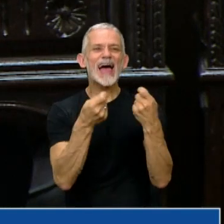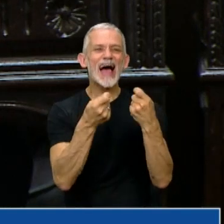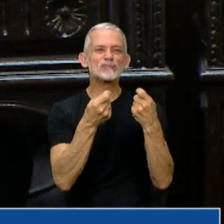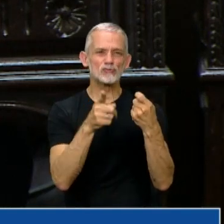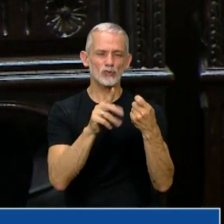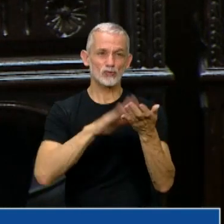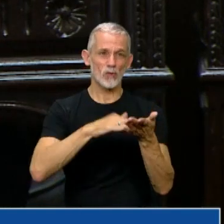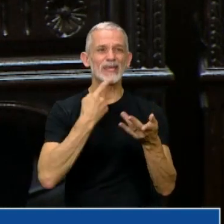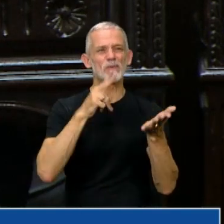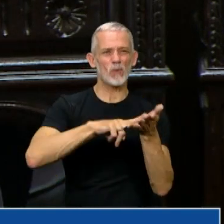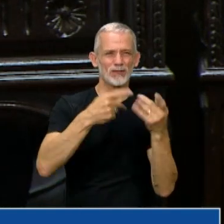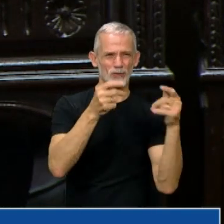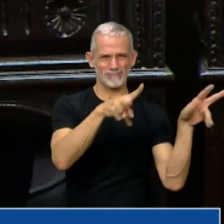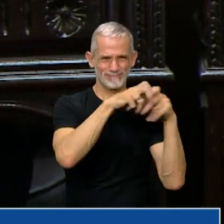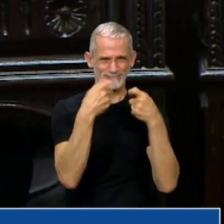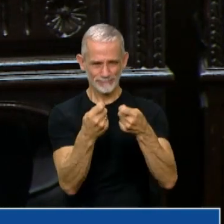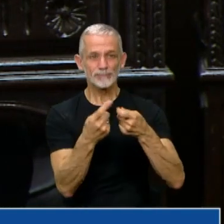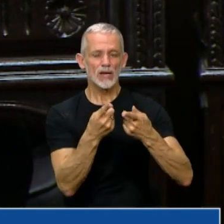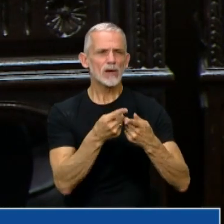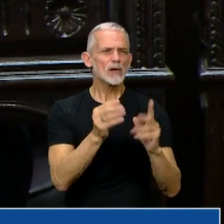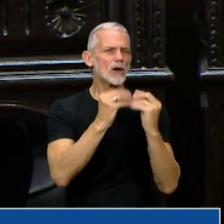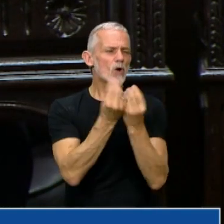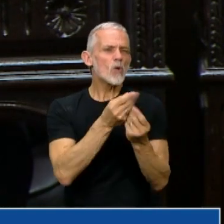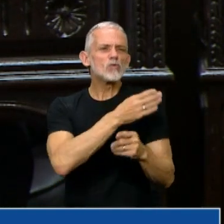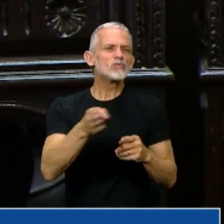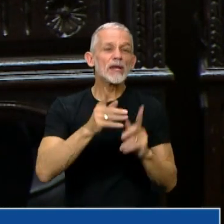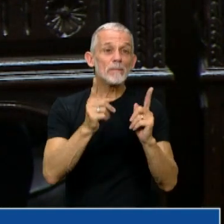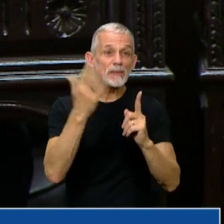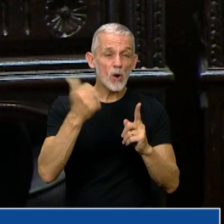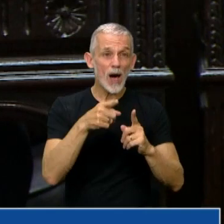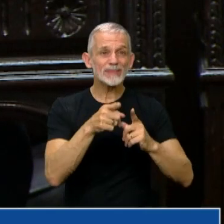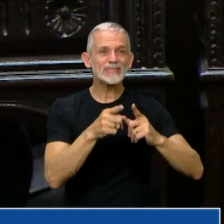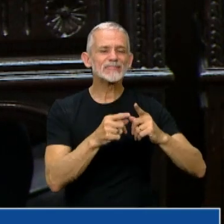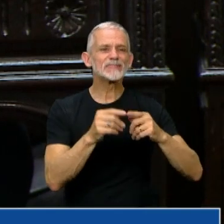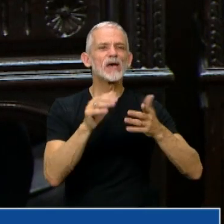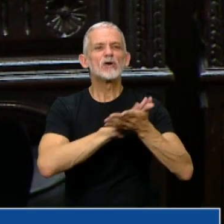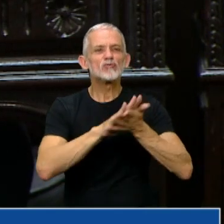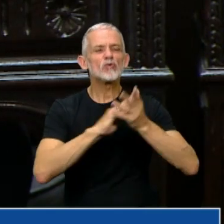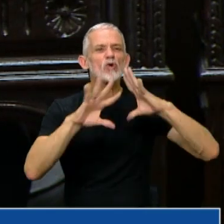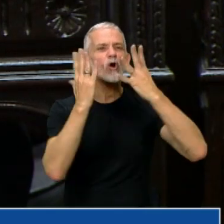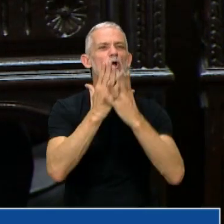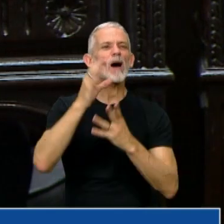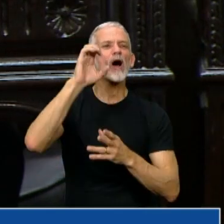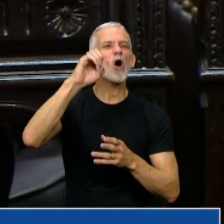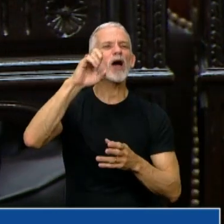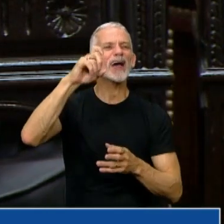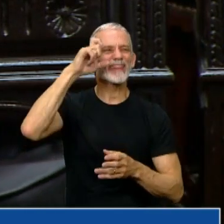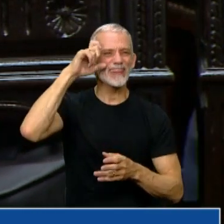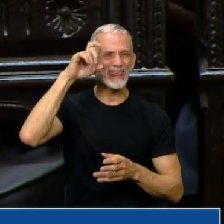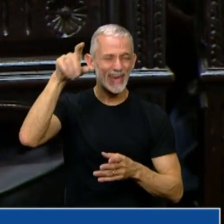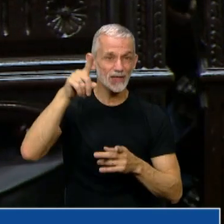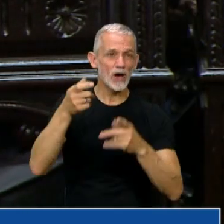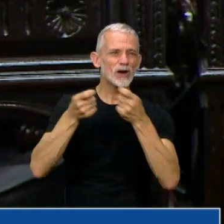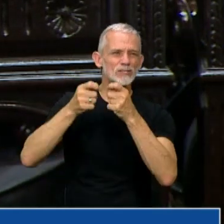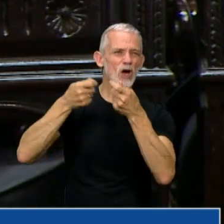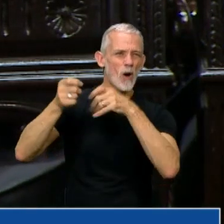tributario que, siguiendo, por ejemplo, las conclusiones de la que arriba el pilar 2 de la solución global de la OCDE, permitiría